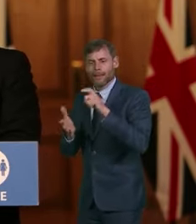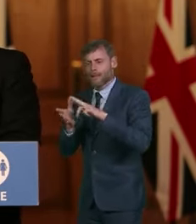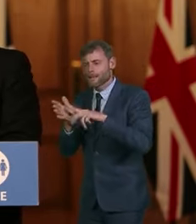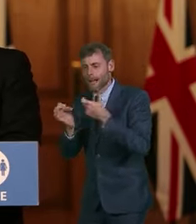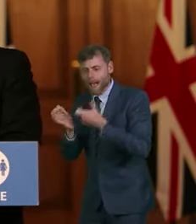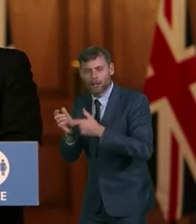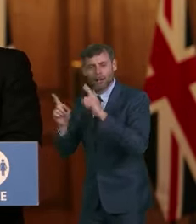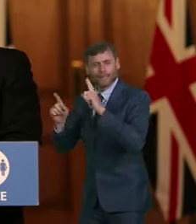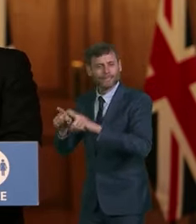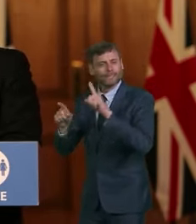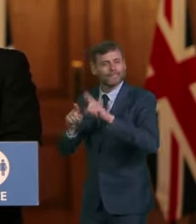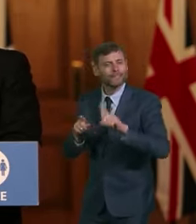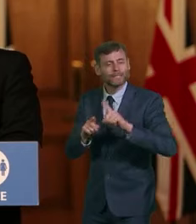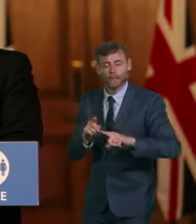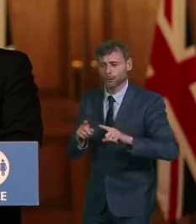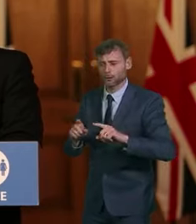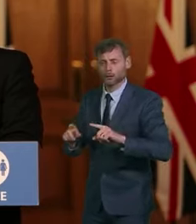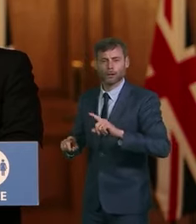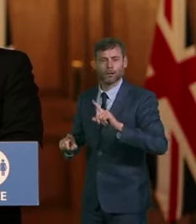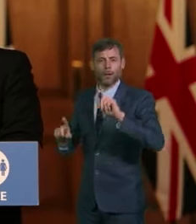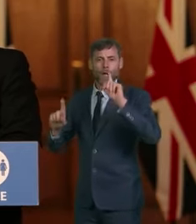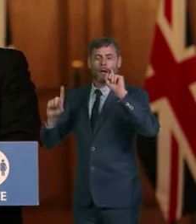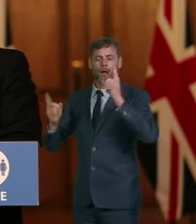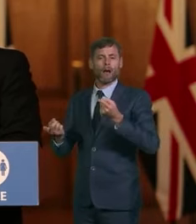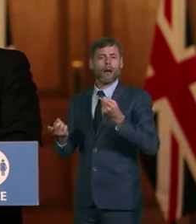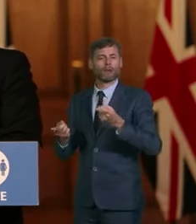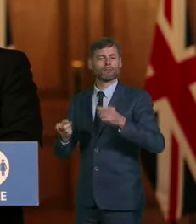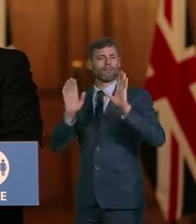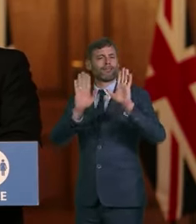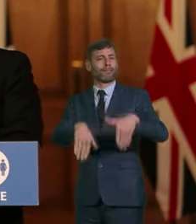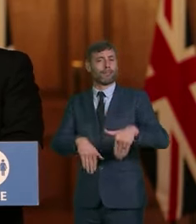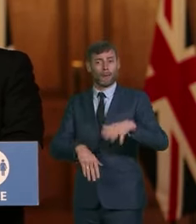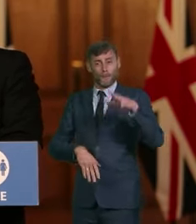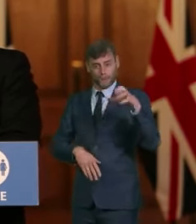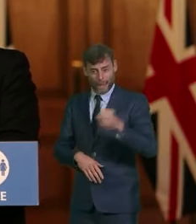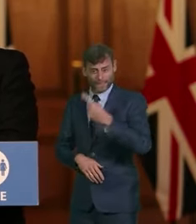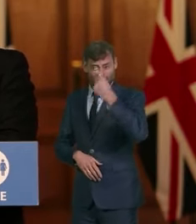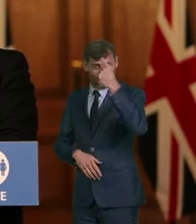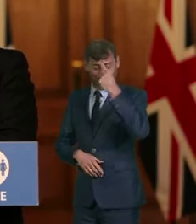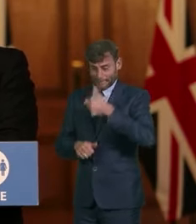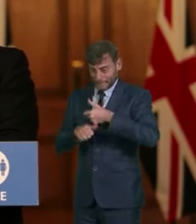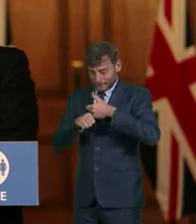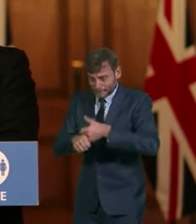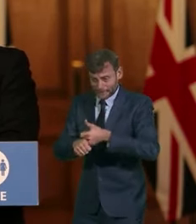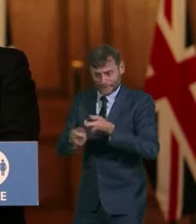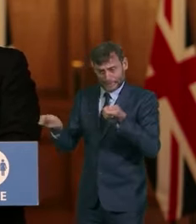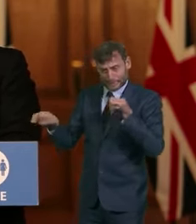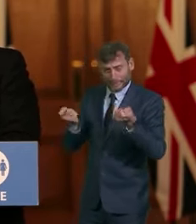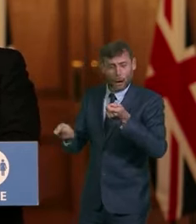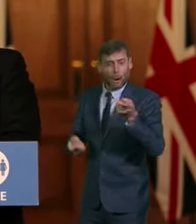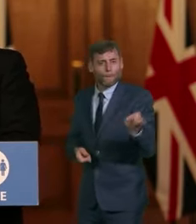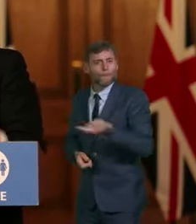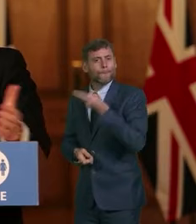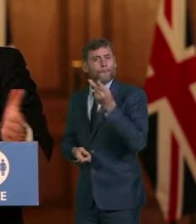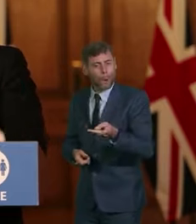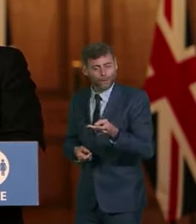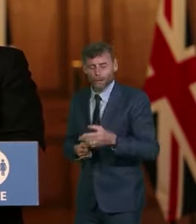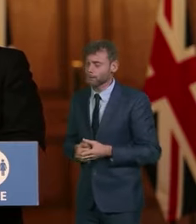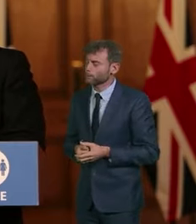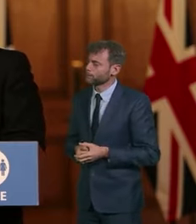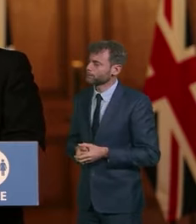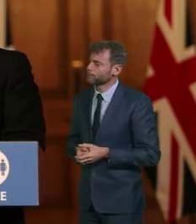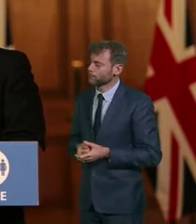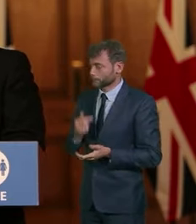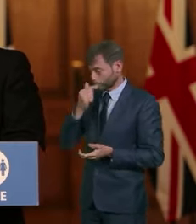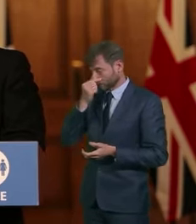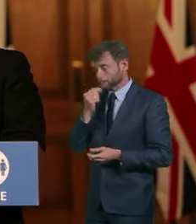Por eso rechazamos ese enfoque de déjalo que transite al extremo. Y luego hay otros que dicen, por el contrario, que